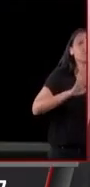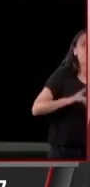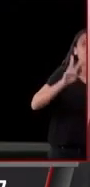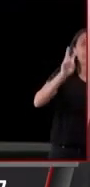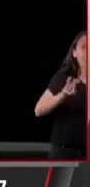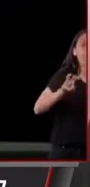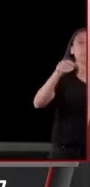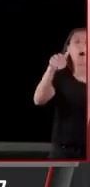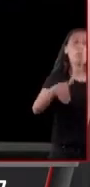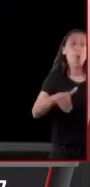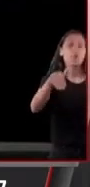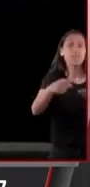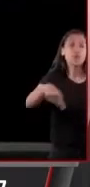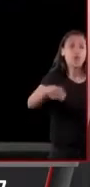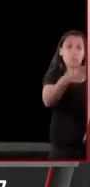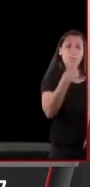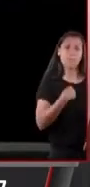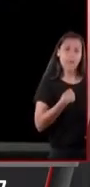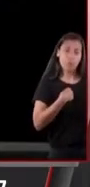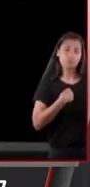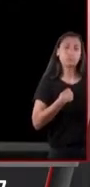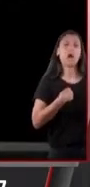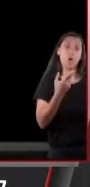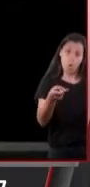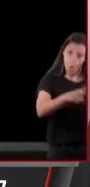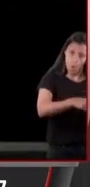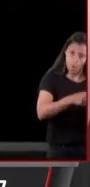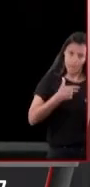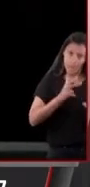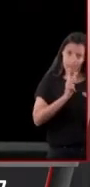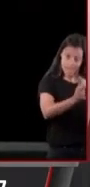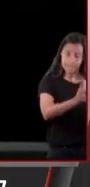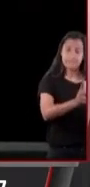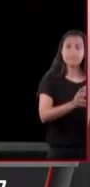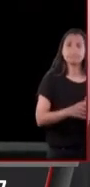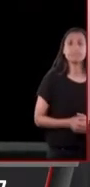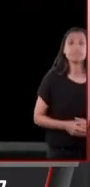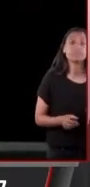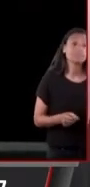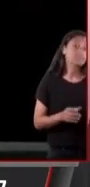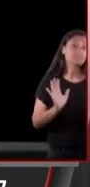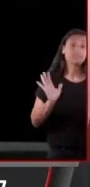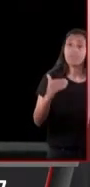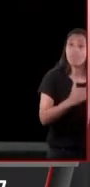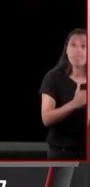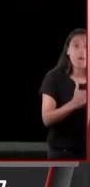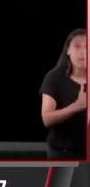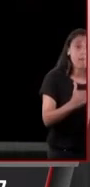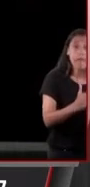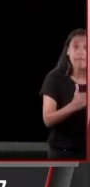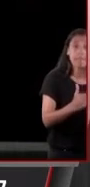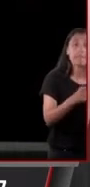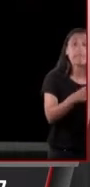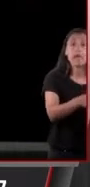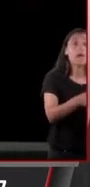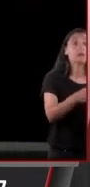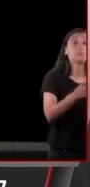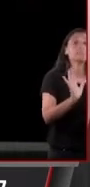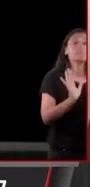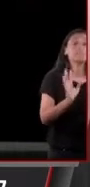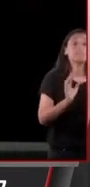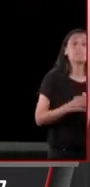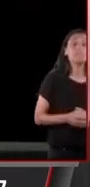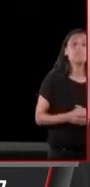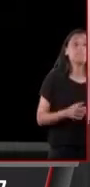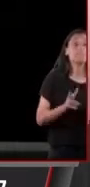oposición respecto de los actuales gobernadores y la Corte se declara competente en esto y dice, hasta tanto se resuelva la cuestión